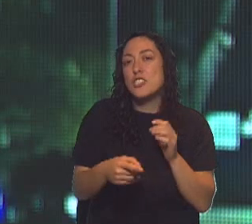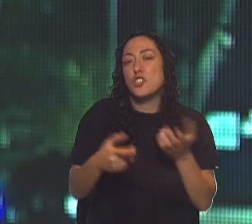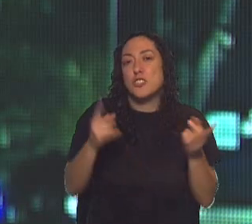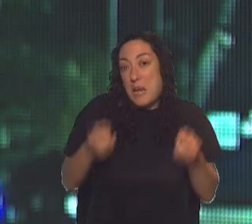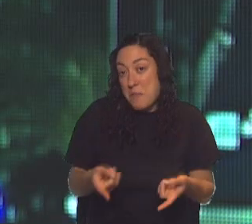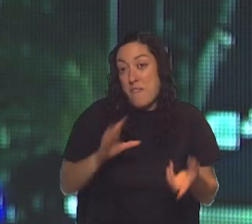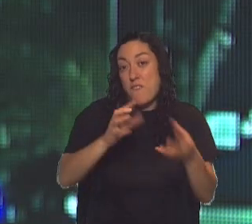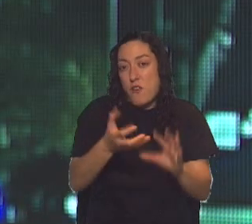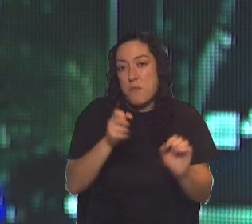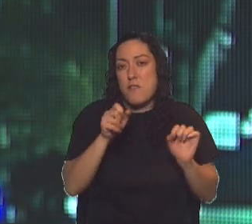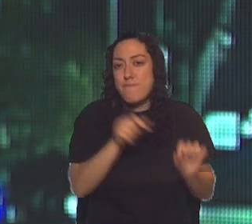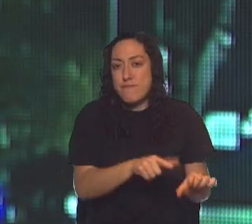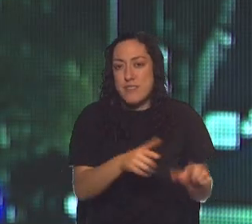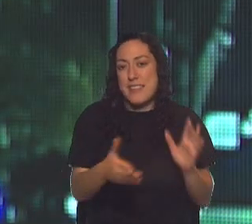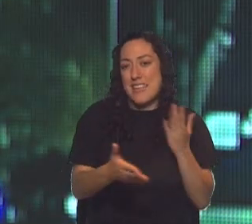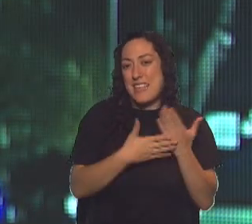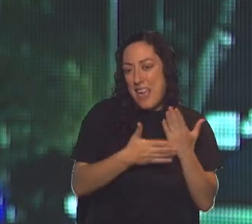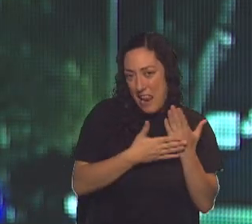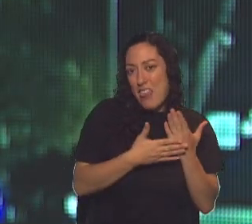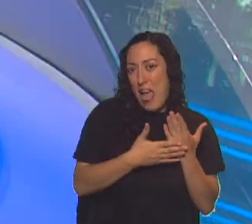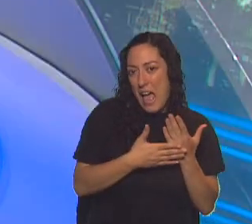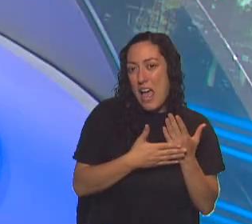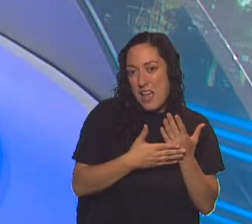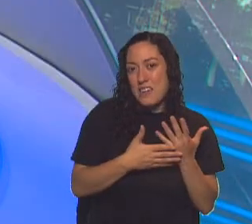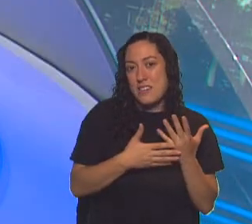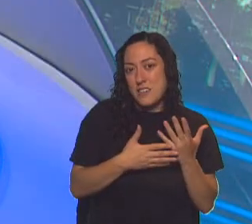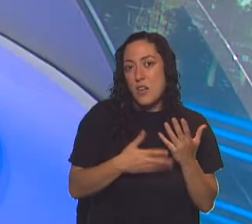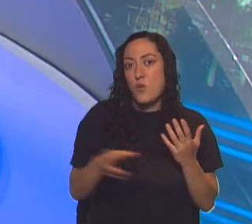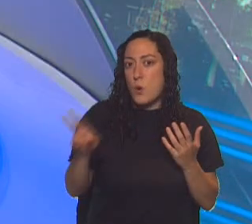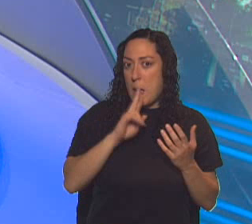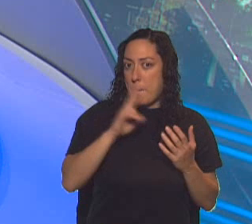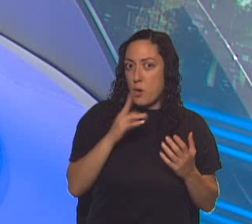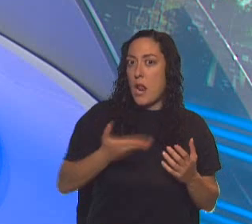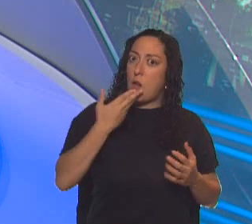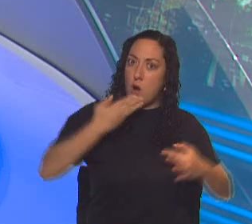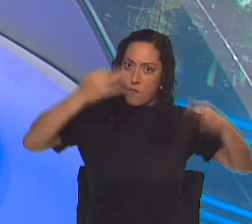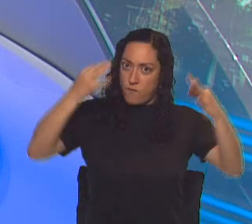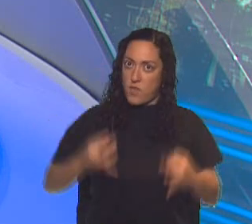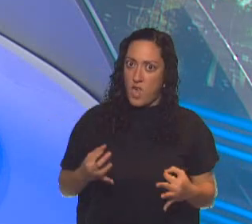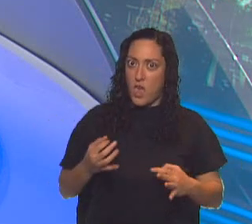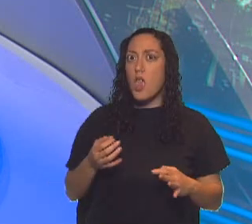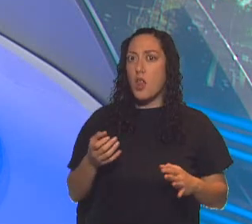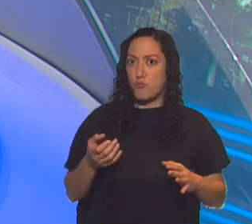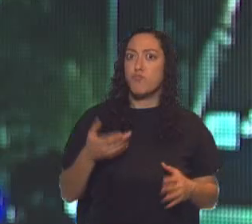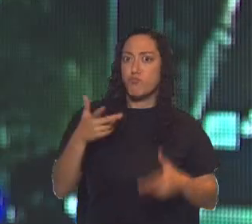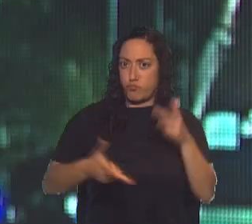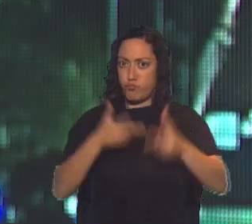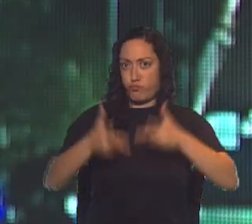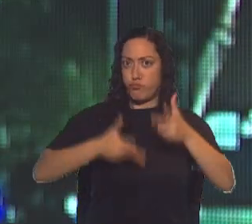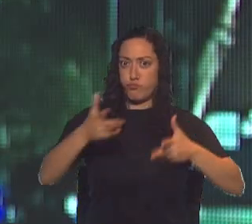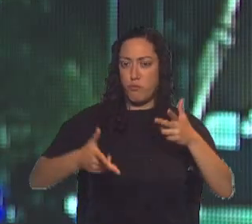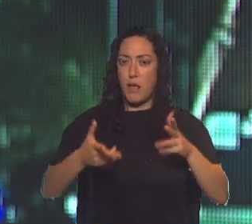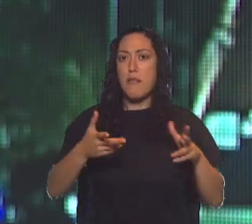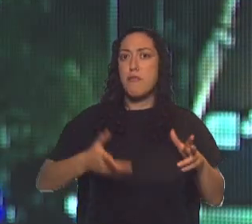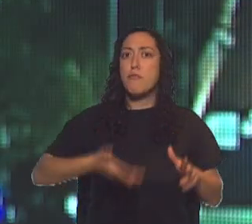estética y se sienten interpelados por por una mujer que habla bien que habla fluido y que Reproduce un